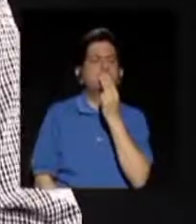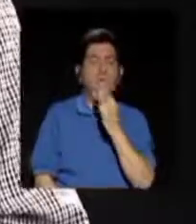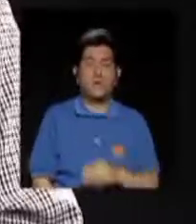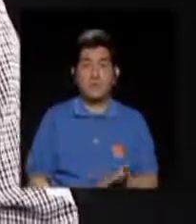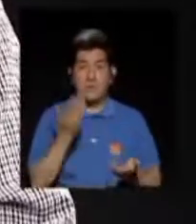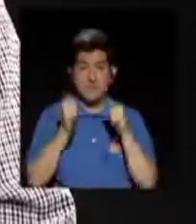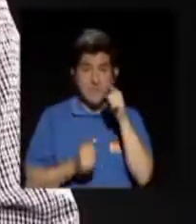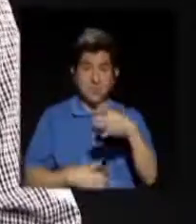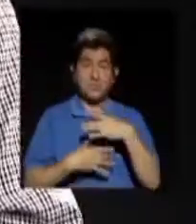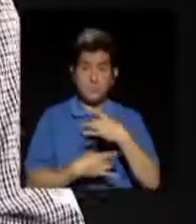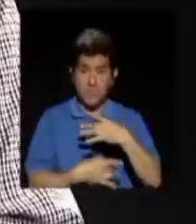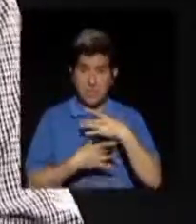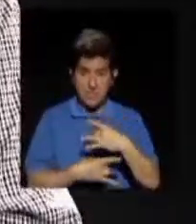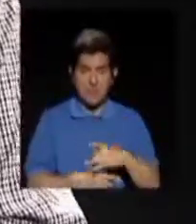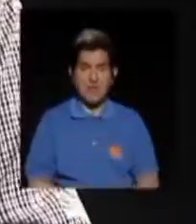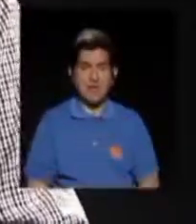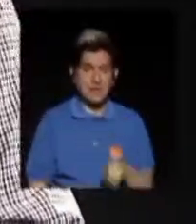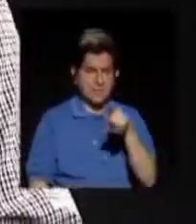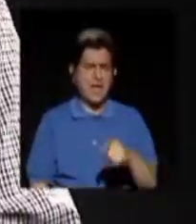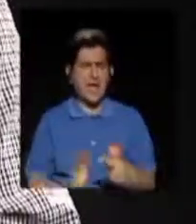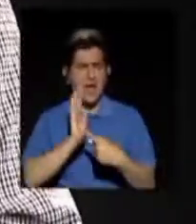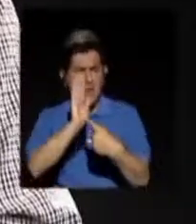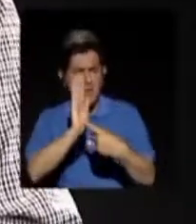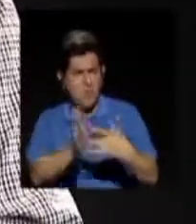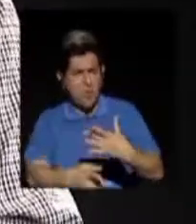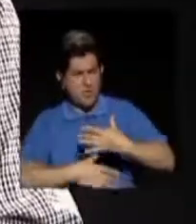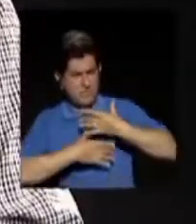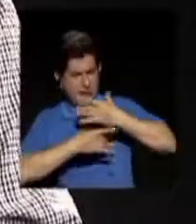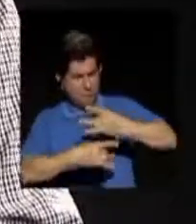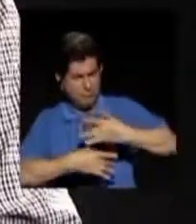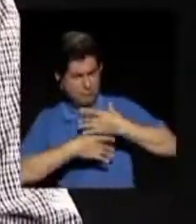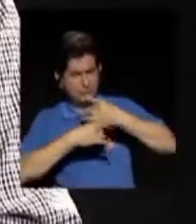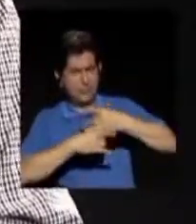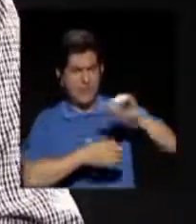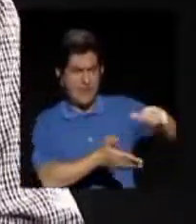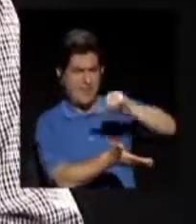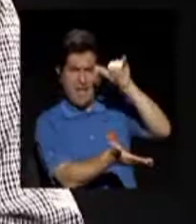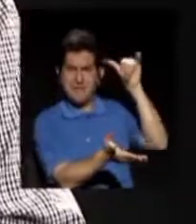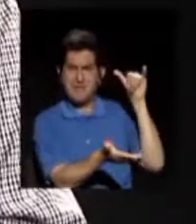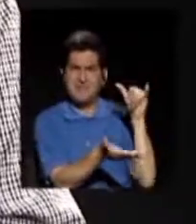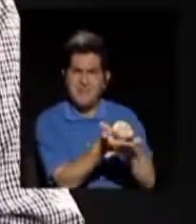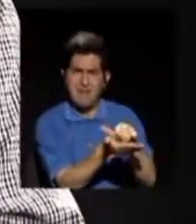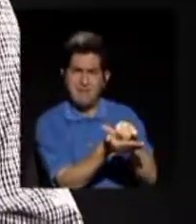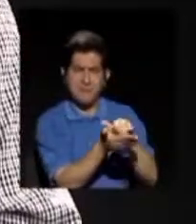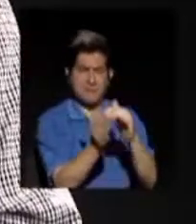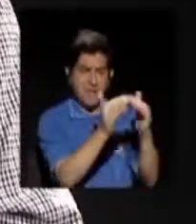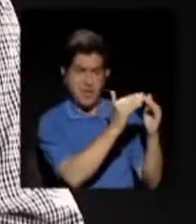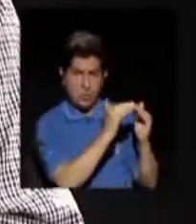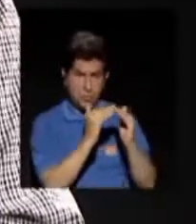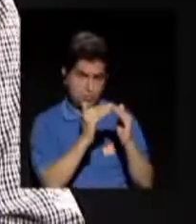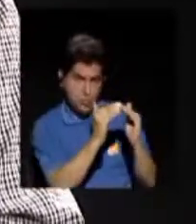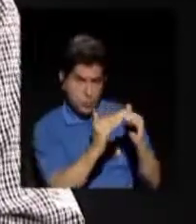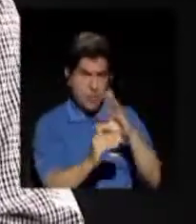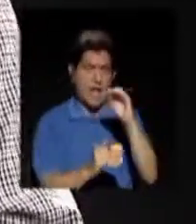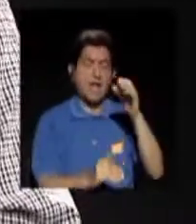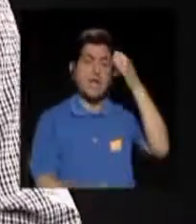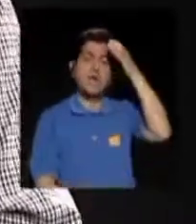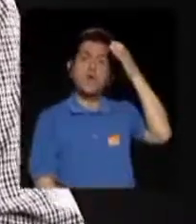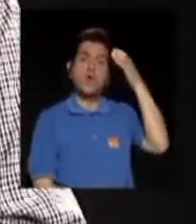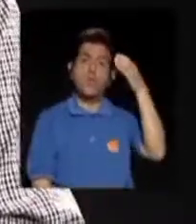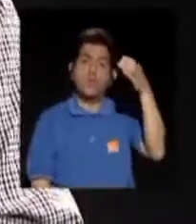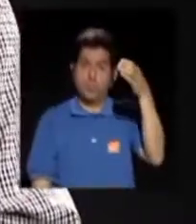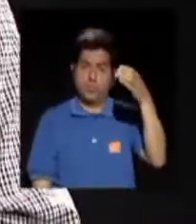porque realmente hay un retrato muy interesante allí de San José, de la ciudad de San José y de la